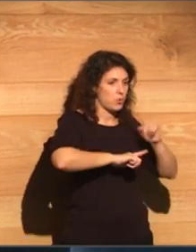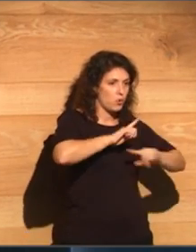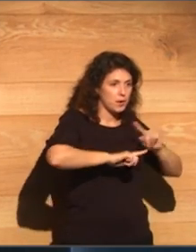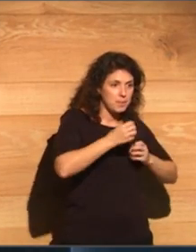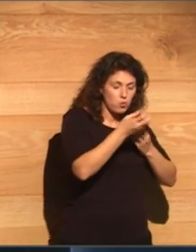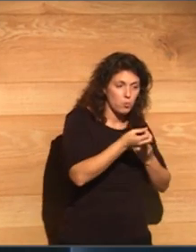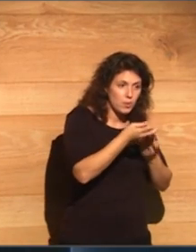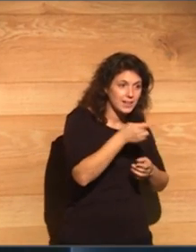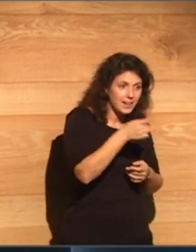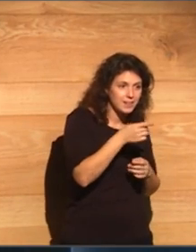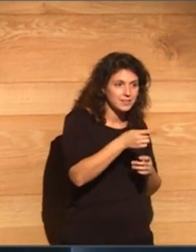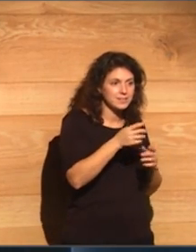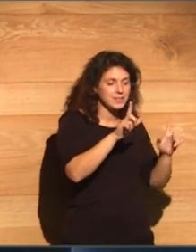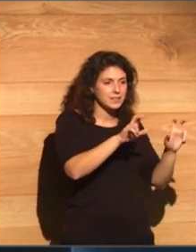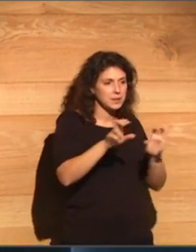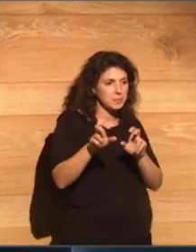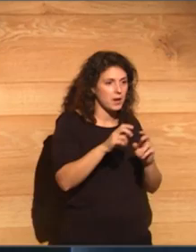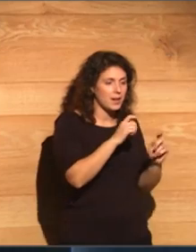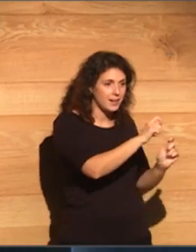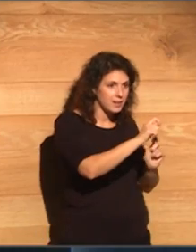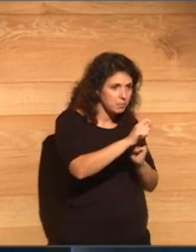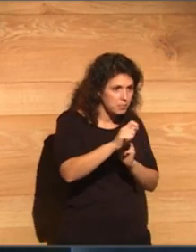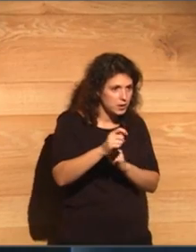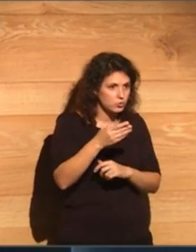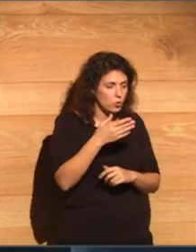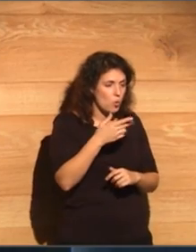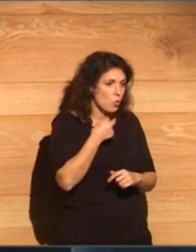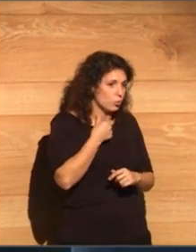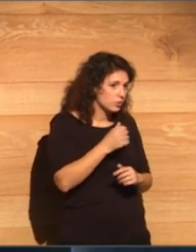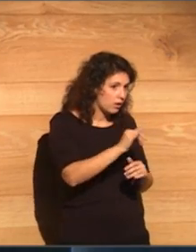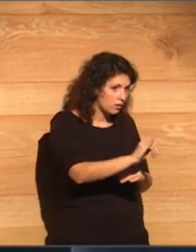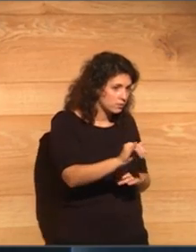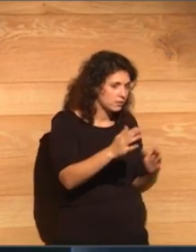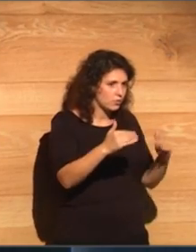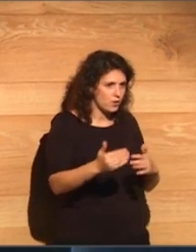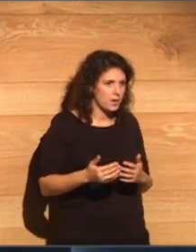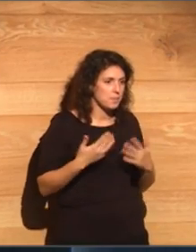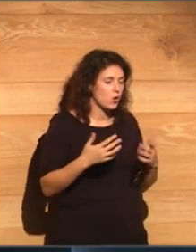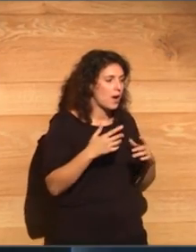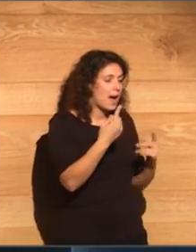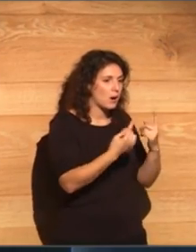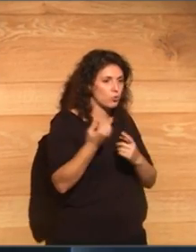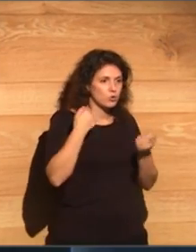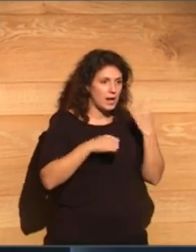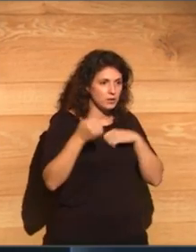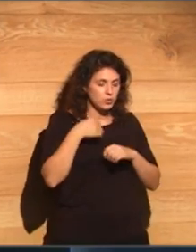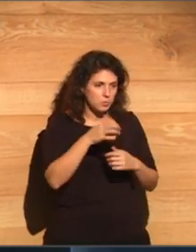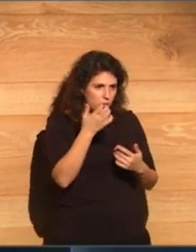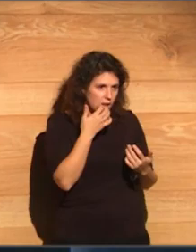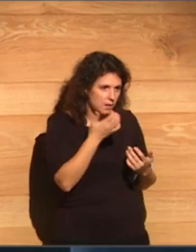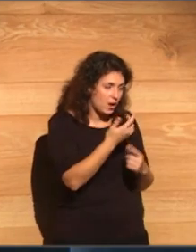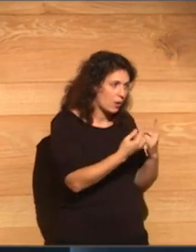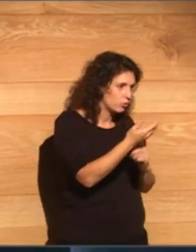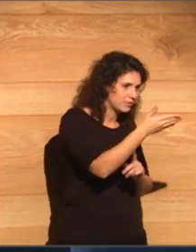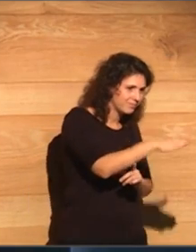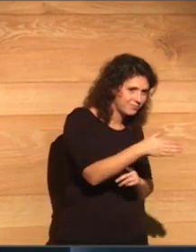que ya no tiene los repartos que a él le hubiera gustado tener, o sea que... algunos actores, pues como Iber, se le han muerto.